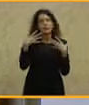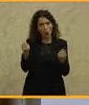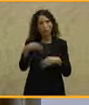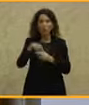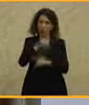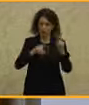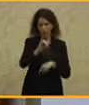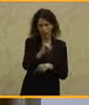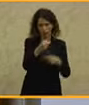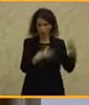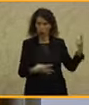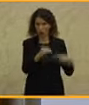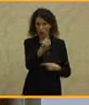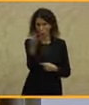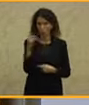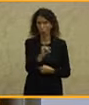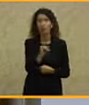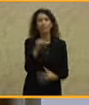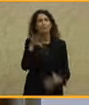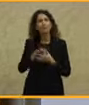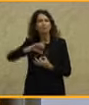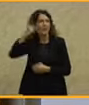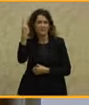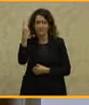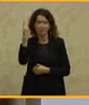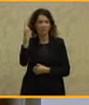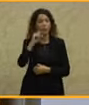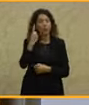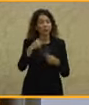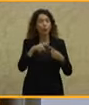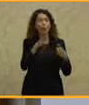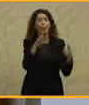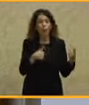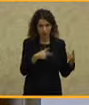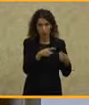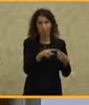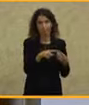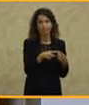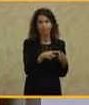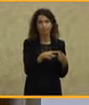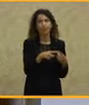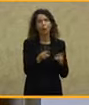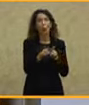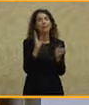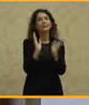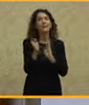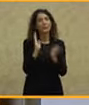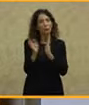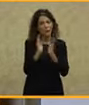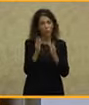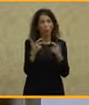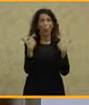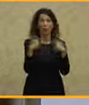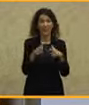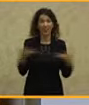algunos problemas y que tienen que ver mucho, en primer lugar, con el tratamiento en las unidades